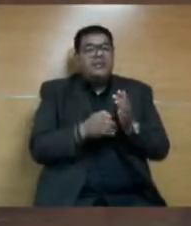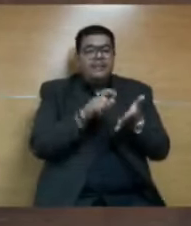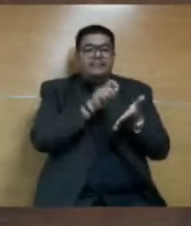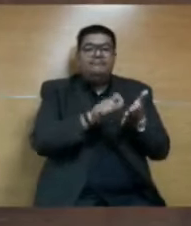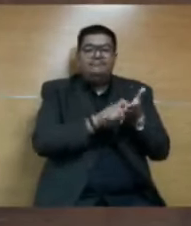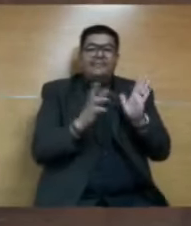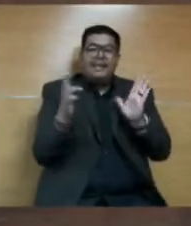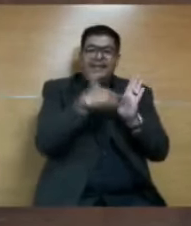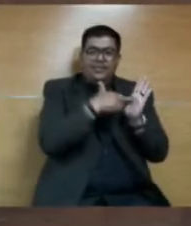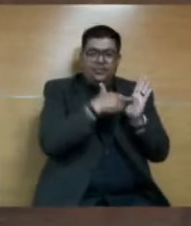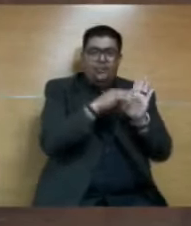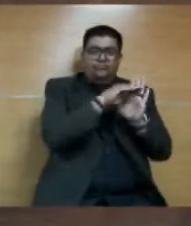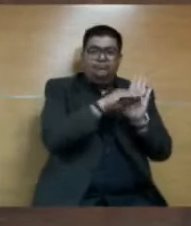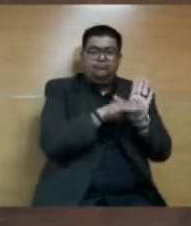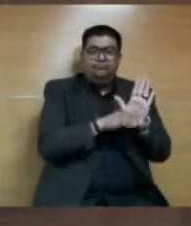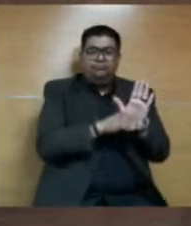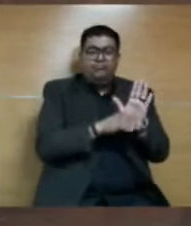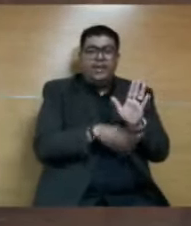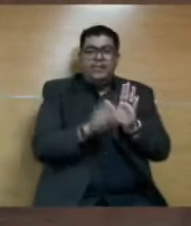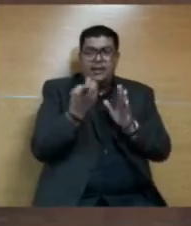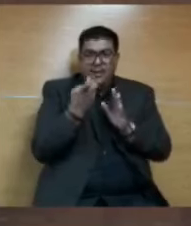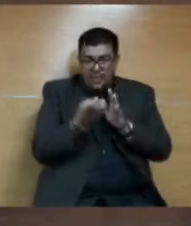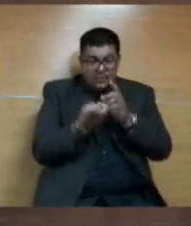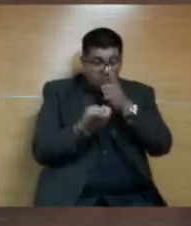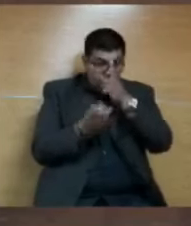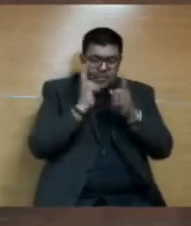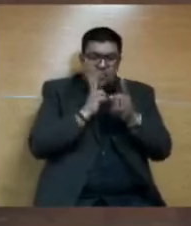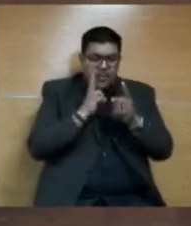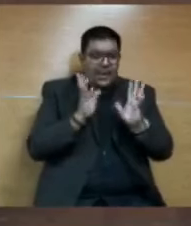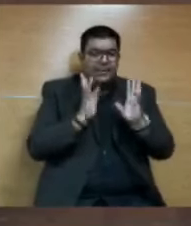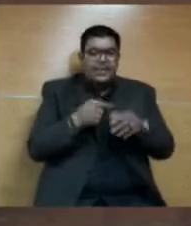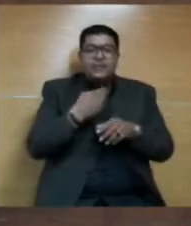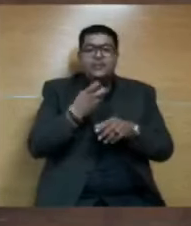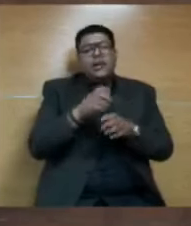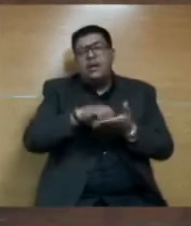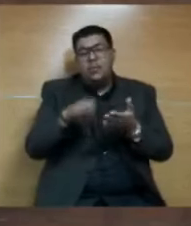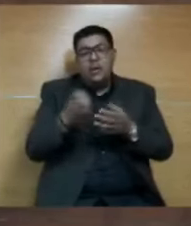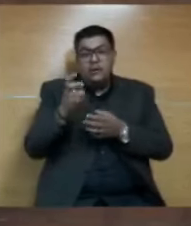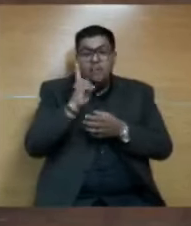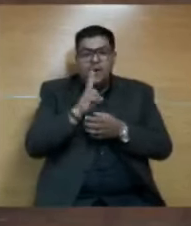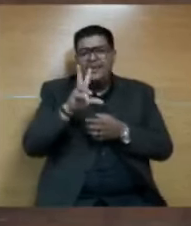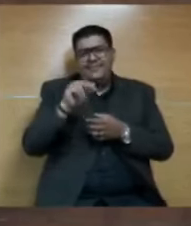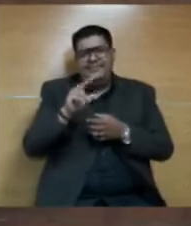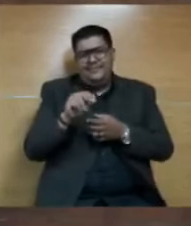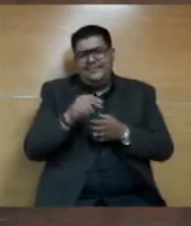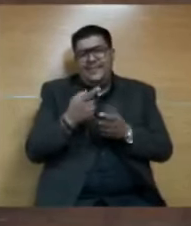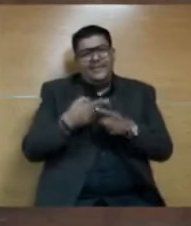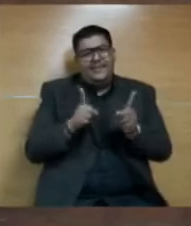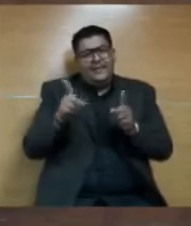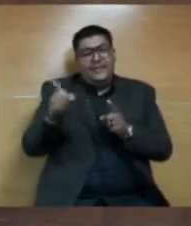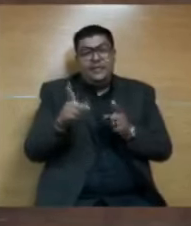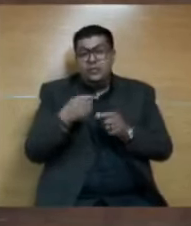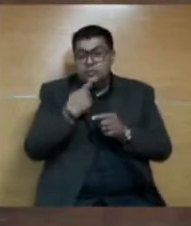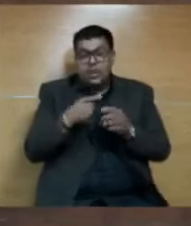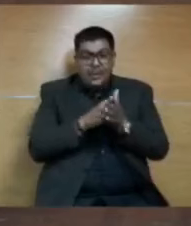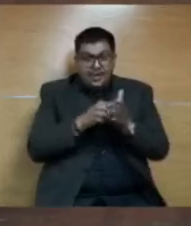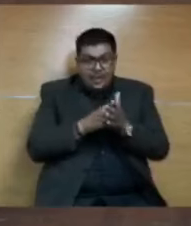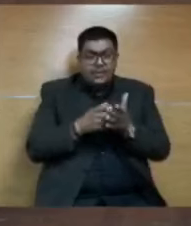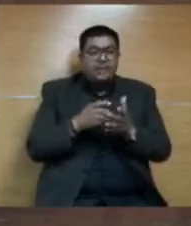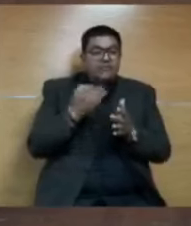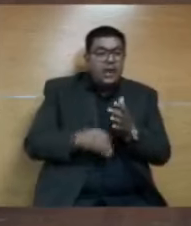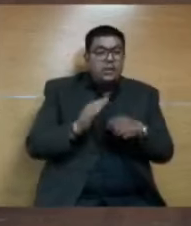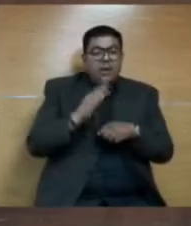el día de la sesión de cómputo, pero ello no demuestra, como sostiene la autoridad responsable, la vulneración o manipulación efectiva de